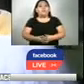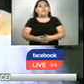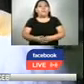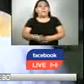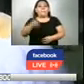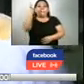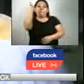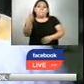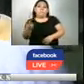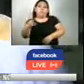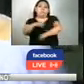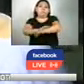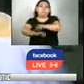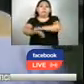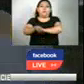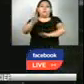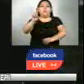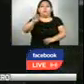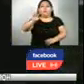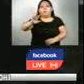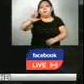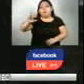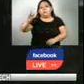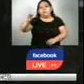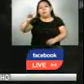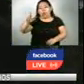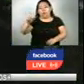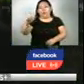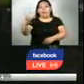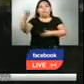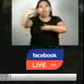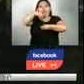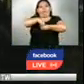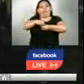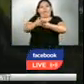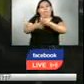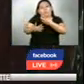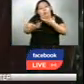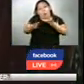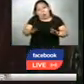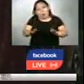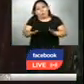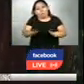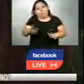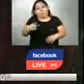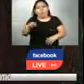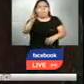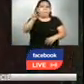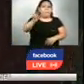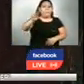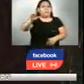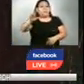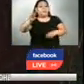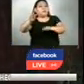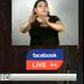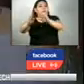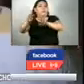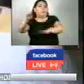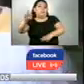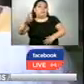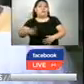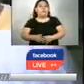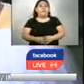persona detenida con 103 miligramos por decilitro de alcohol, más una persona con 27 miligramos, que esa persona